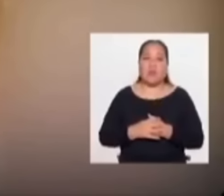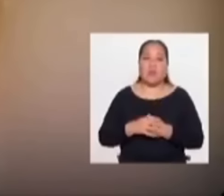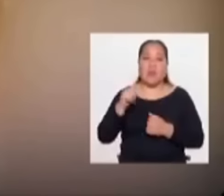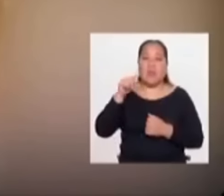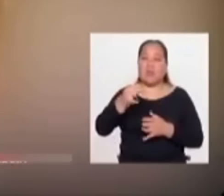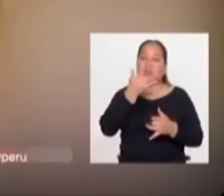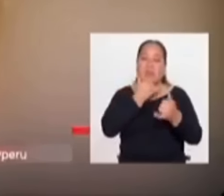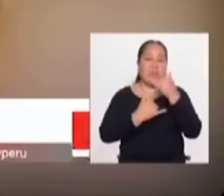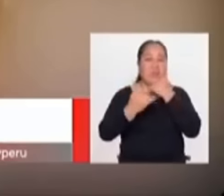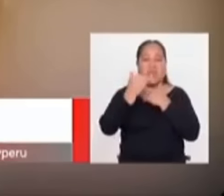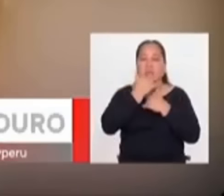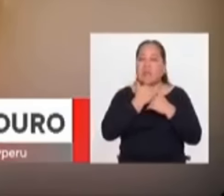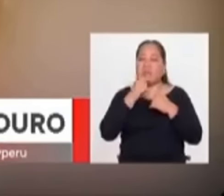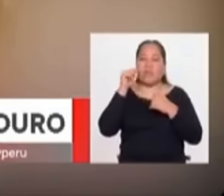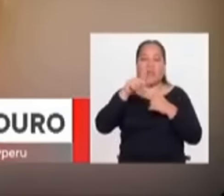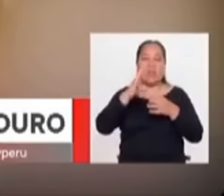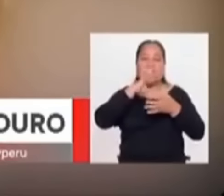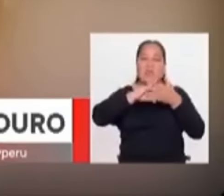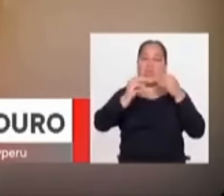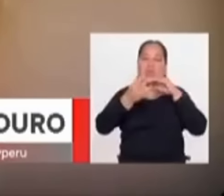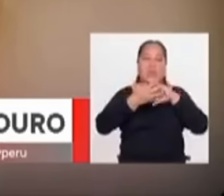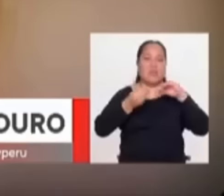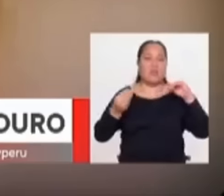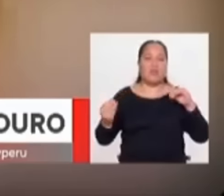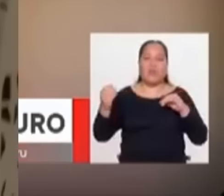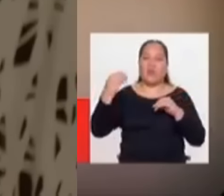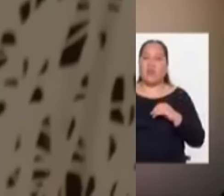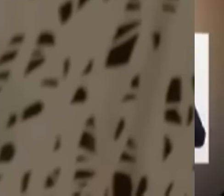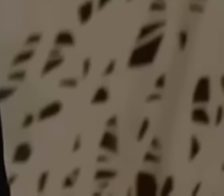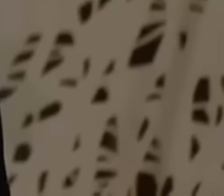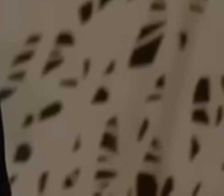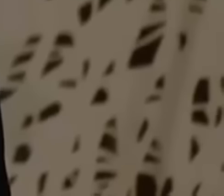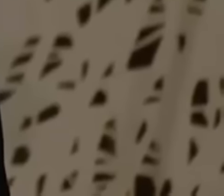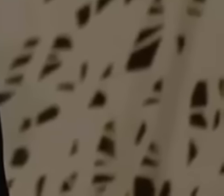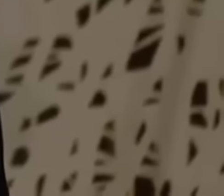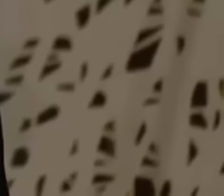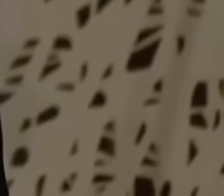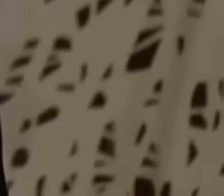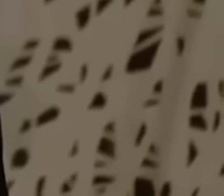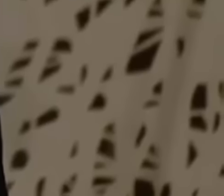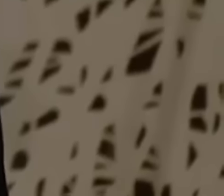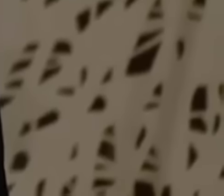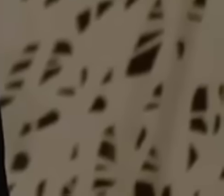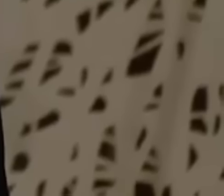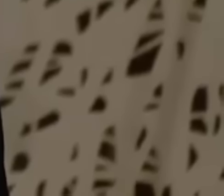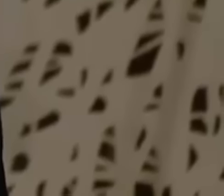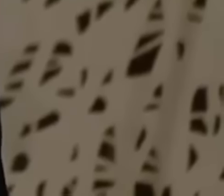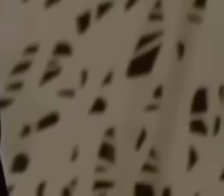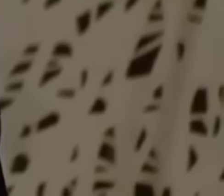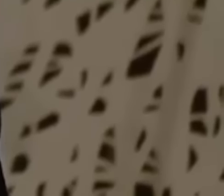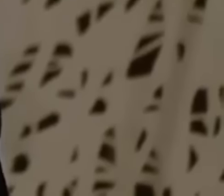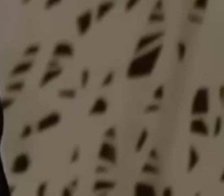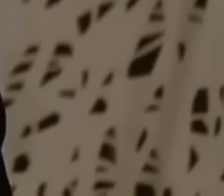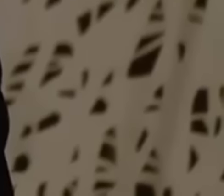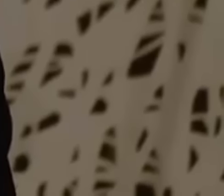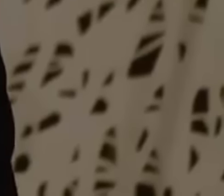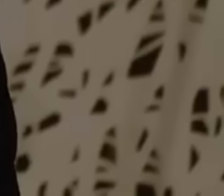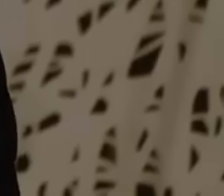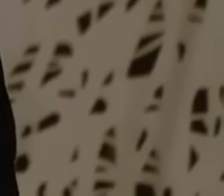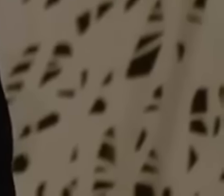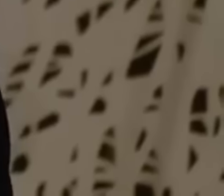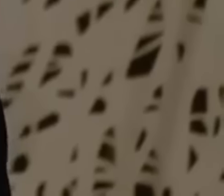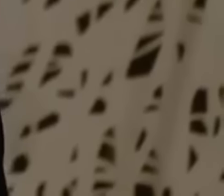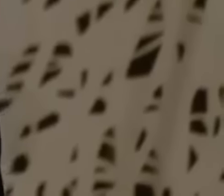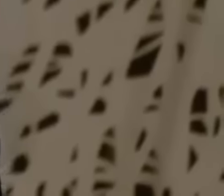Eres un error en la historia de Argentina, Milei. Eres un error. The international community is watching this very closely and will